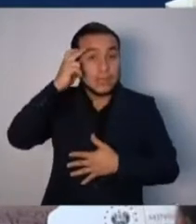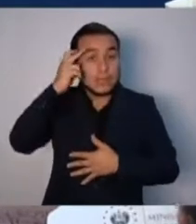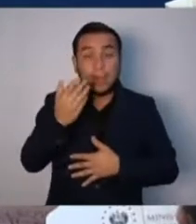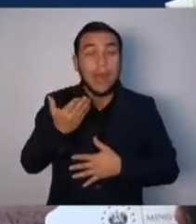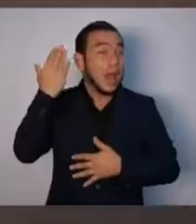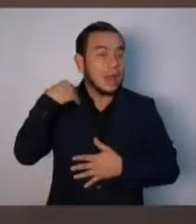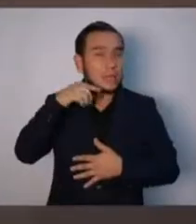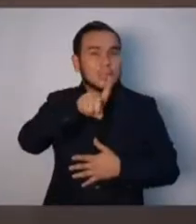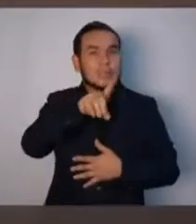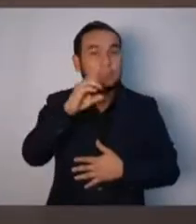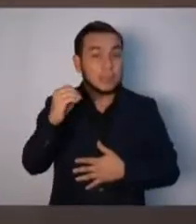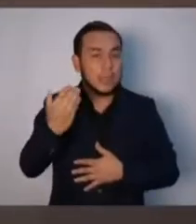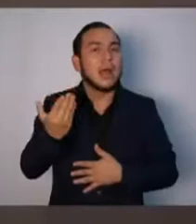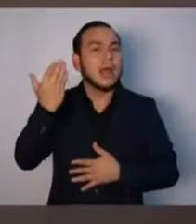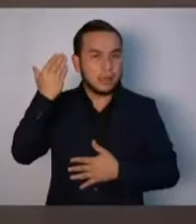años